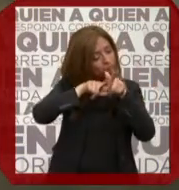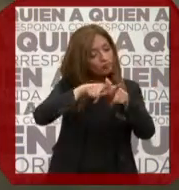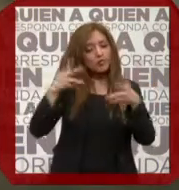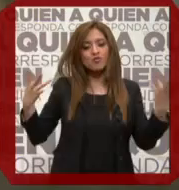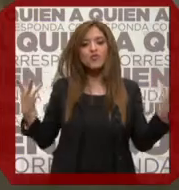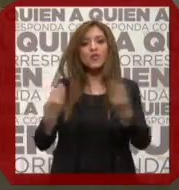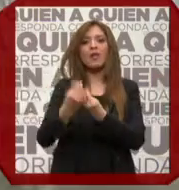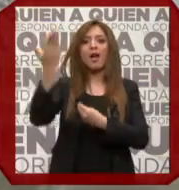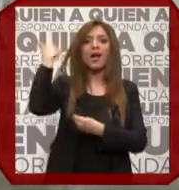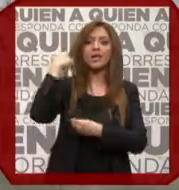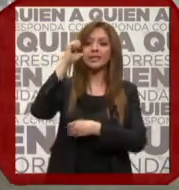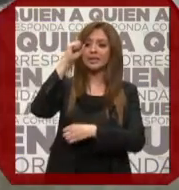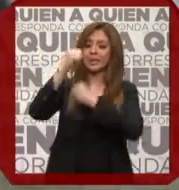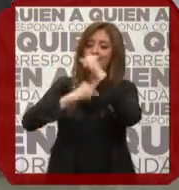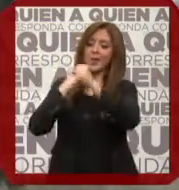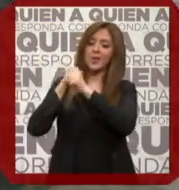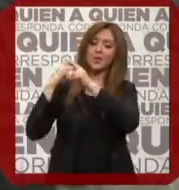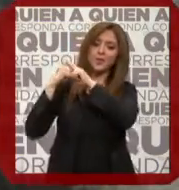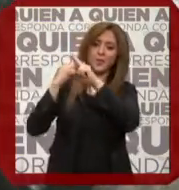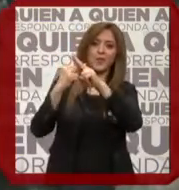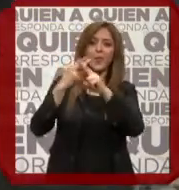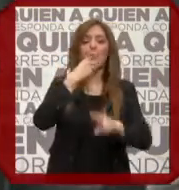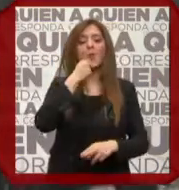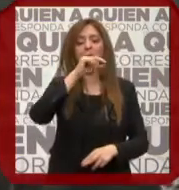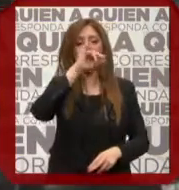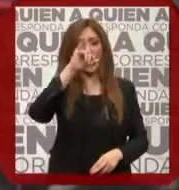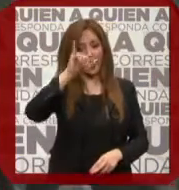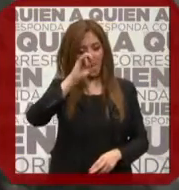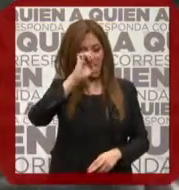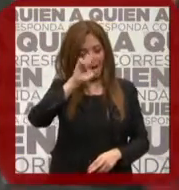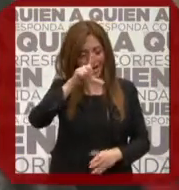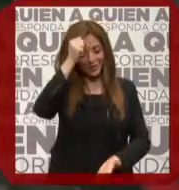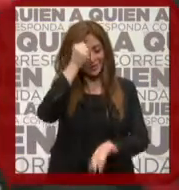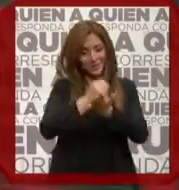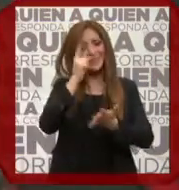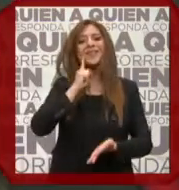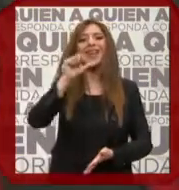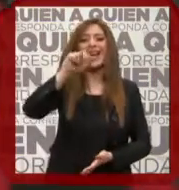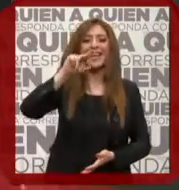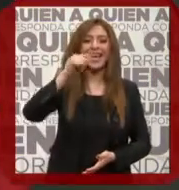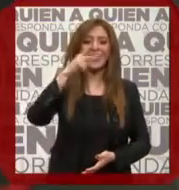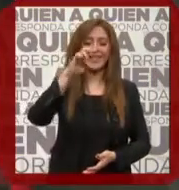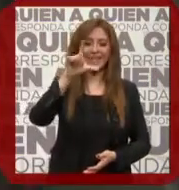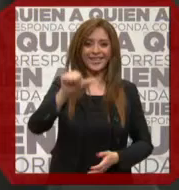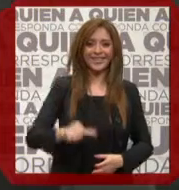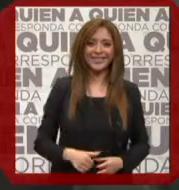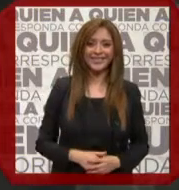60 años. Con imágenes de Joel Cruz para Quien Corresponda, Ana Gabriela Valderas.